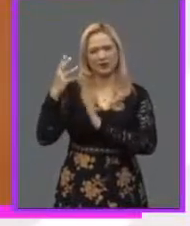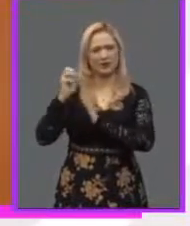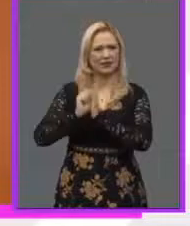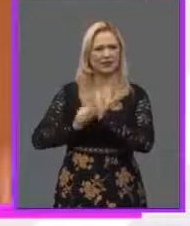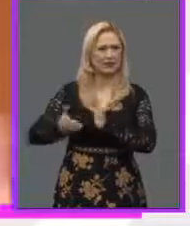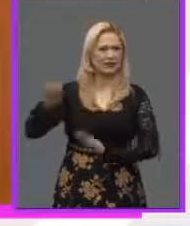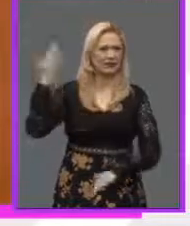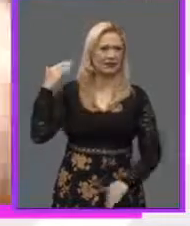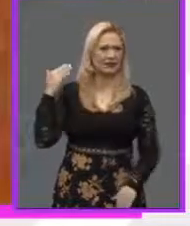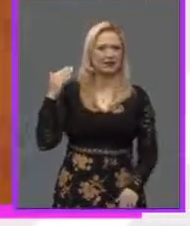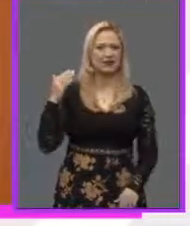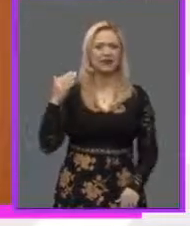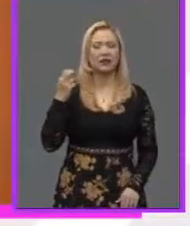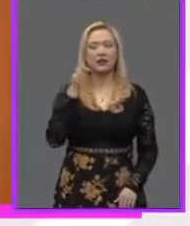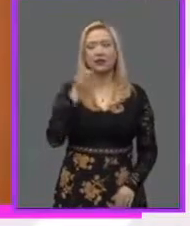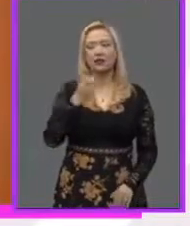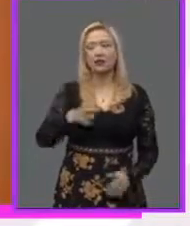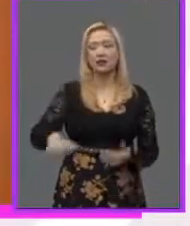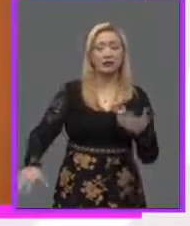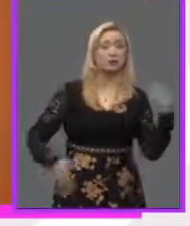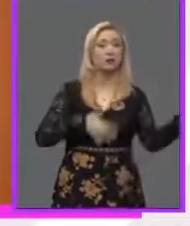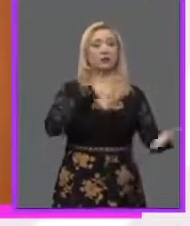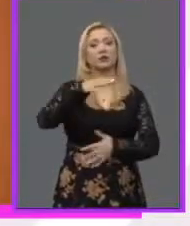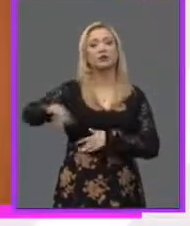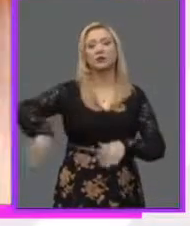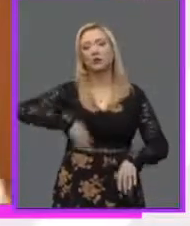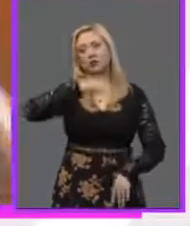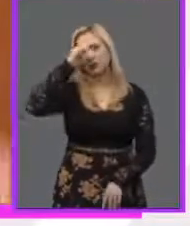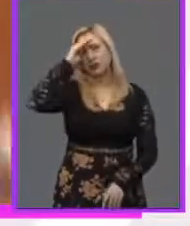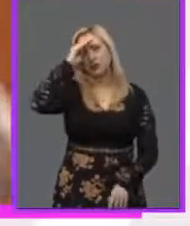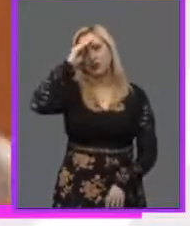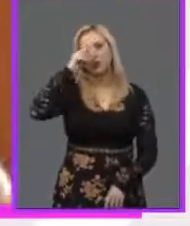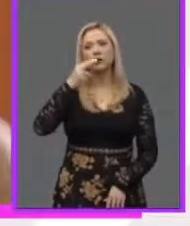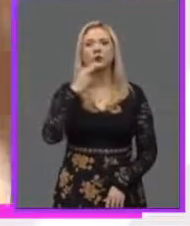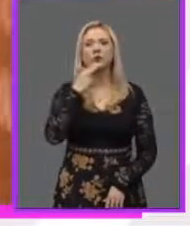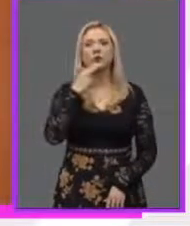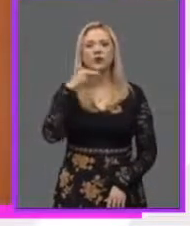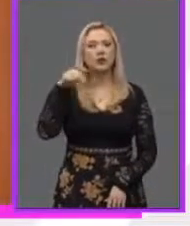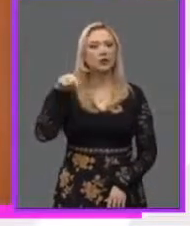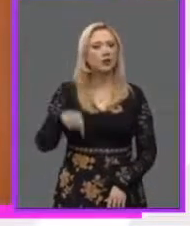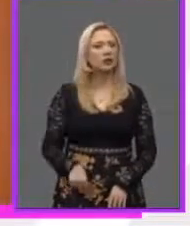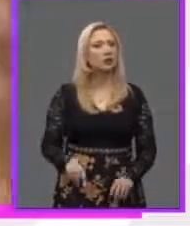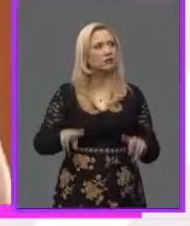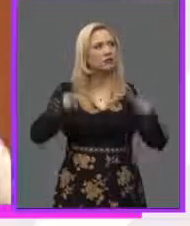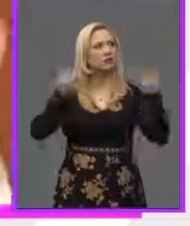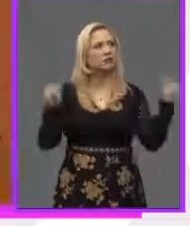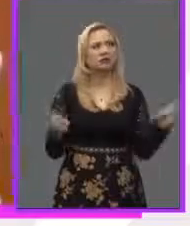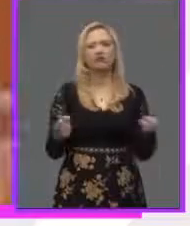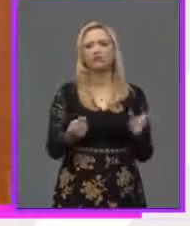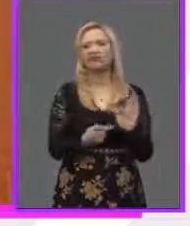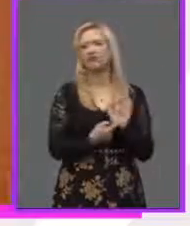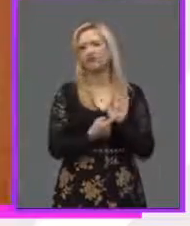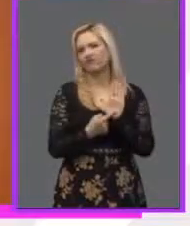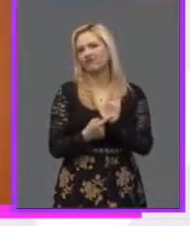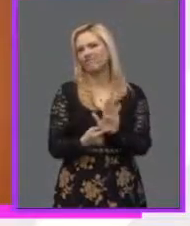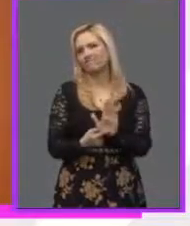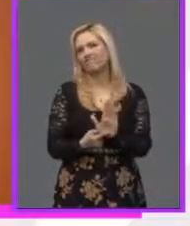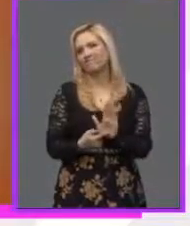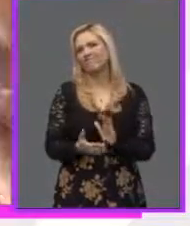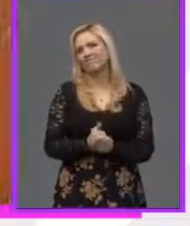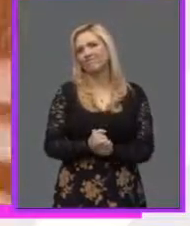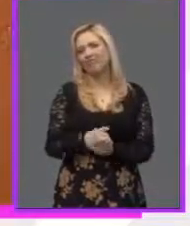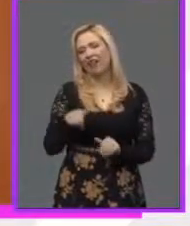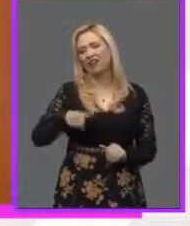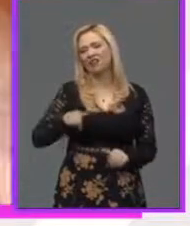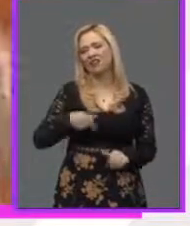meses, pues fue lo que detonó precisamente que pensáramos que utilizar espacio diverso para hablar sobre racismo, ¿no?